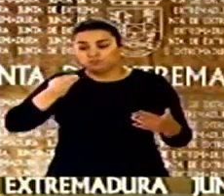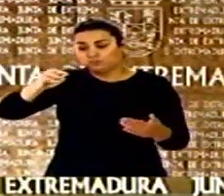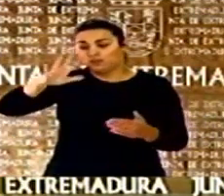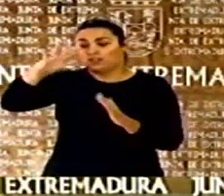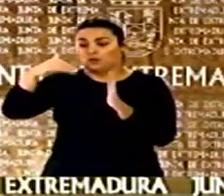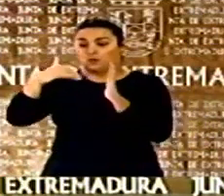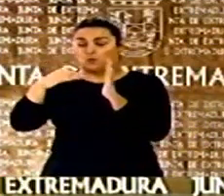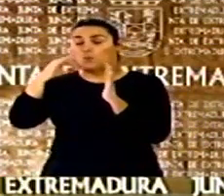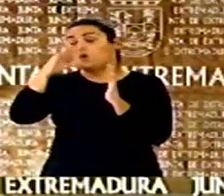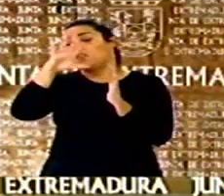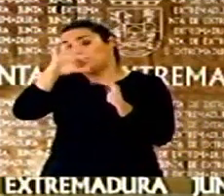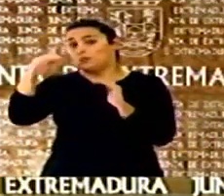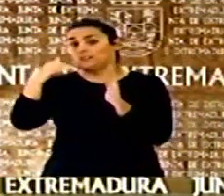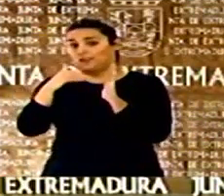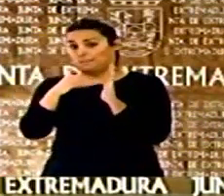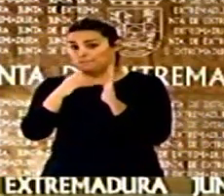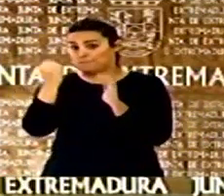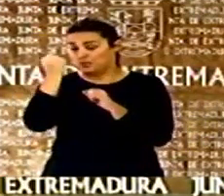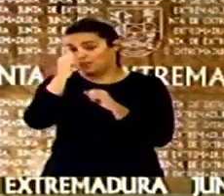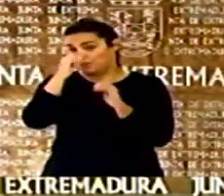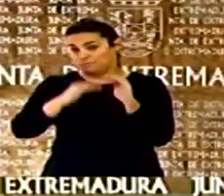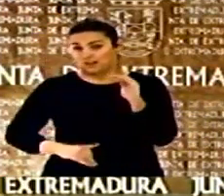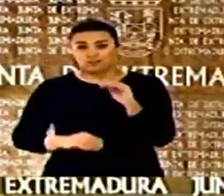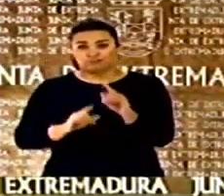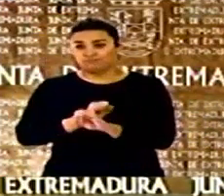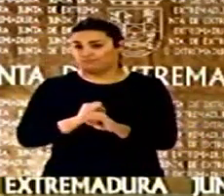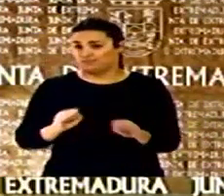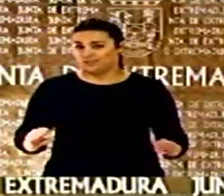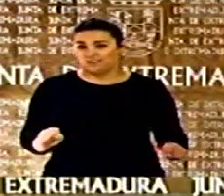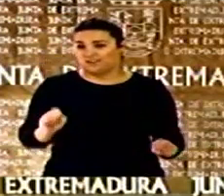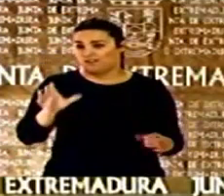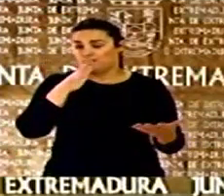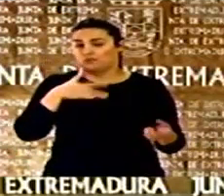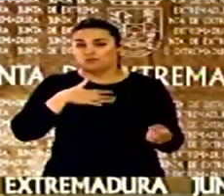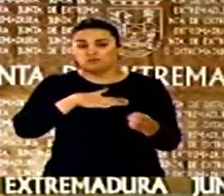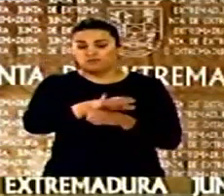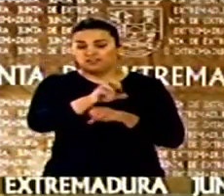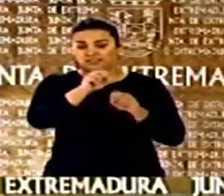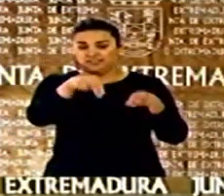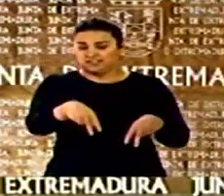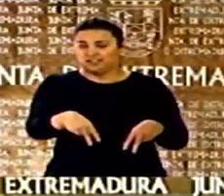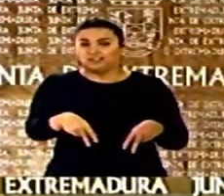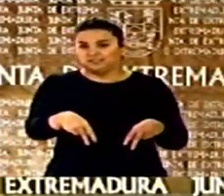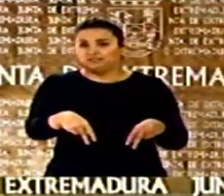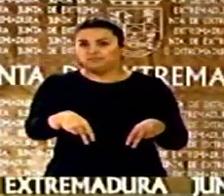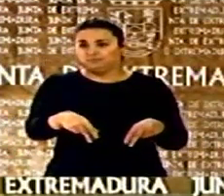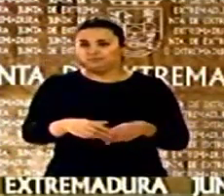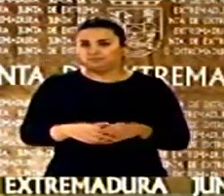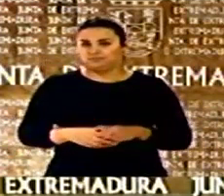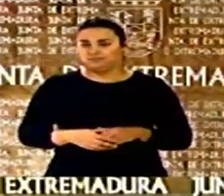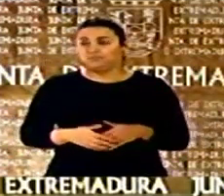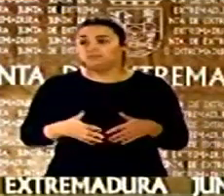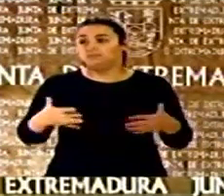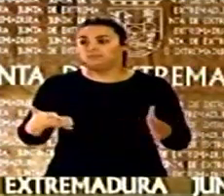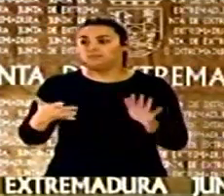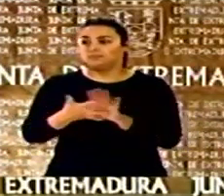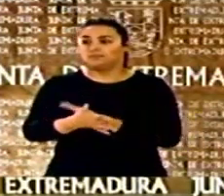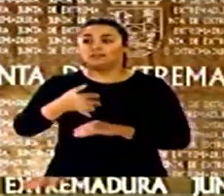enmiendas y lo que está haciendo ahora mismo el Grupo Parlamentario Socialista y el Gobierno es trabajar las